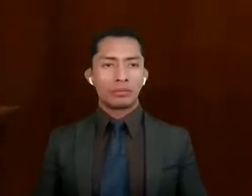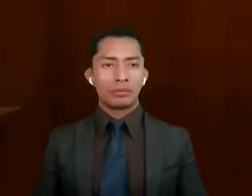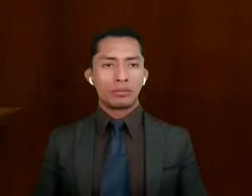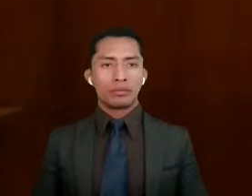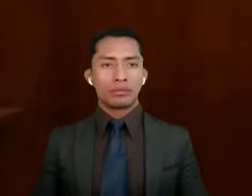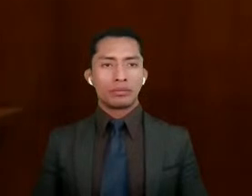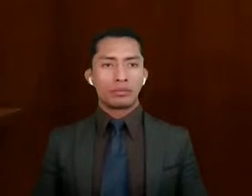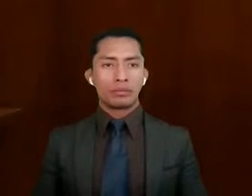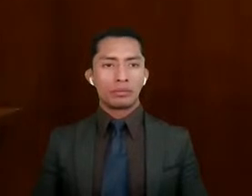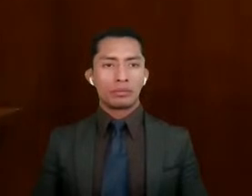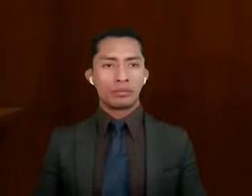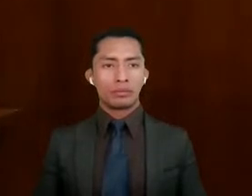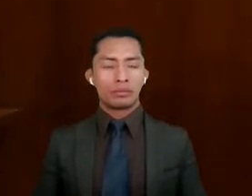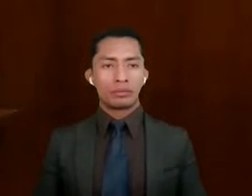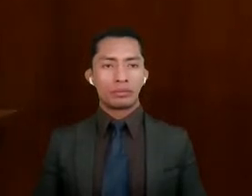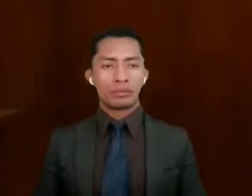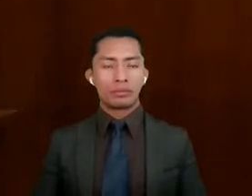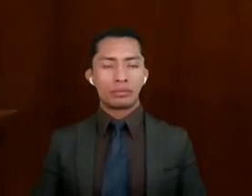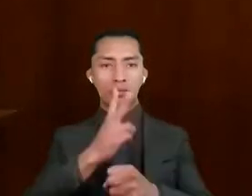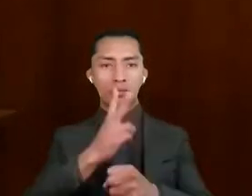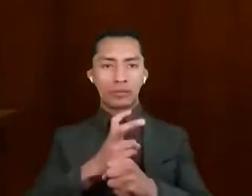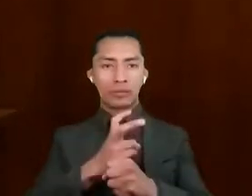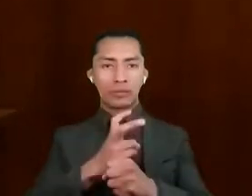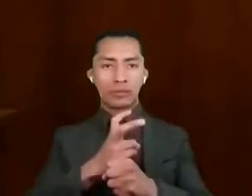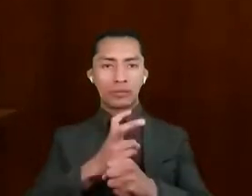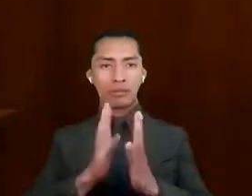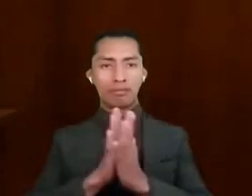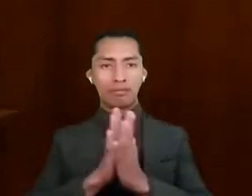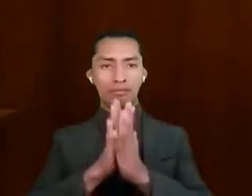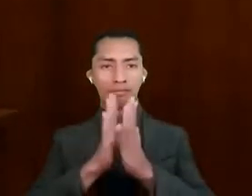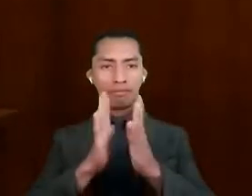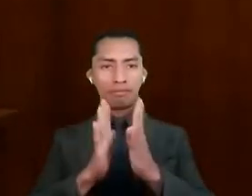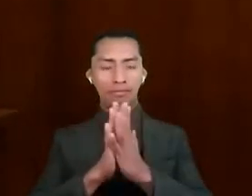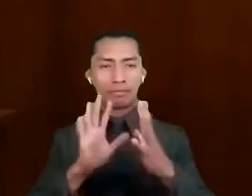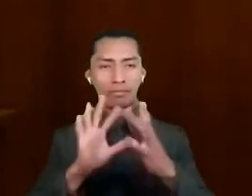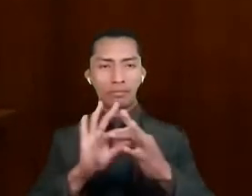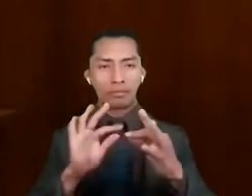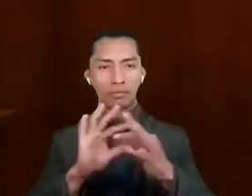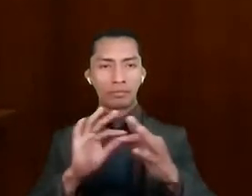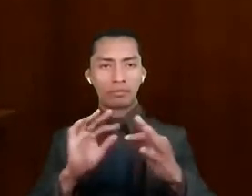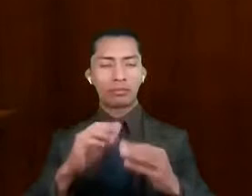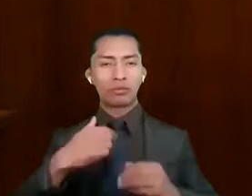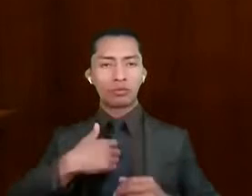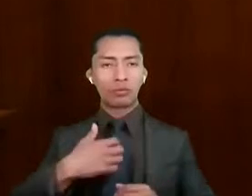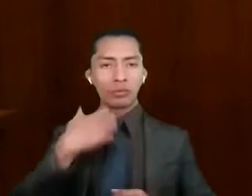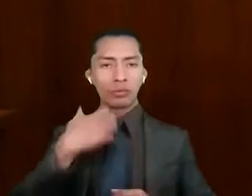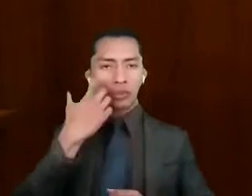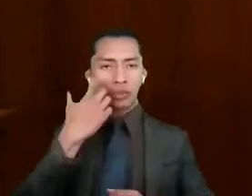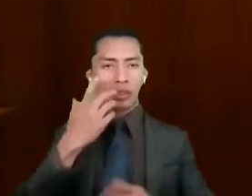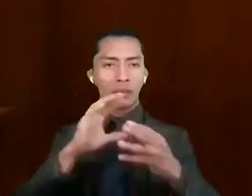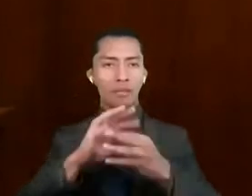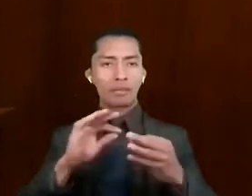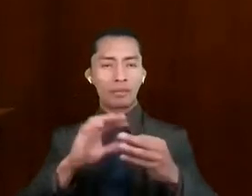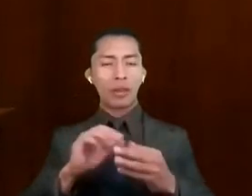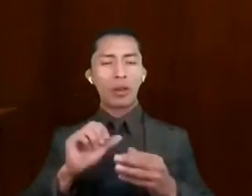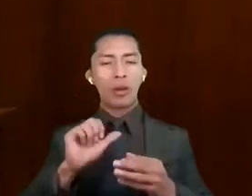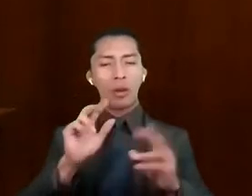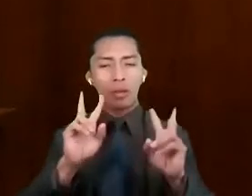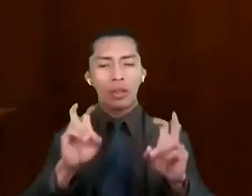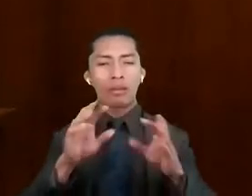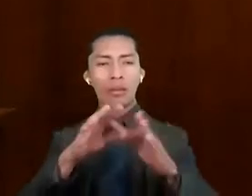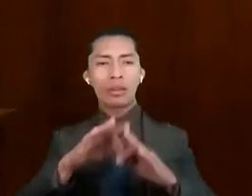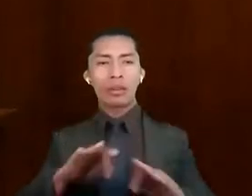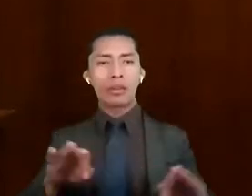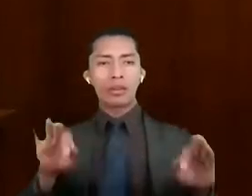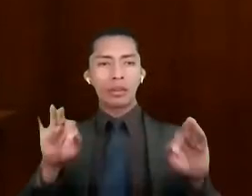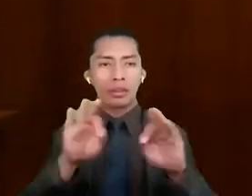En esta segunda participación, quiero hacer referencia a un punto muy importante sobre el tema de robo a